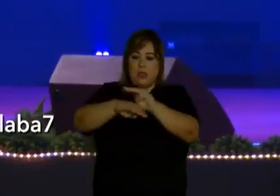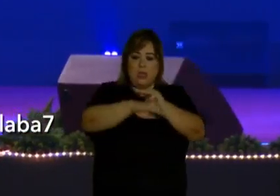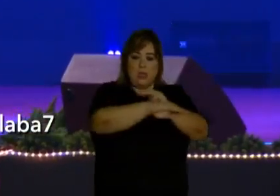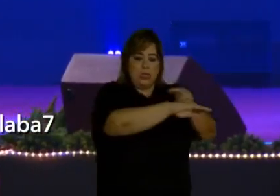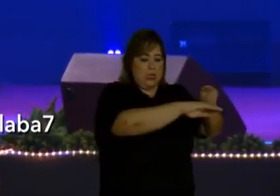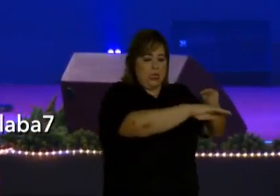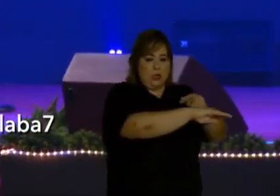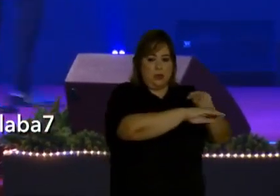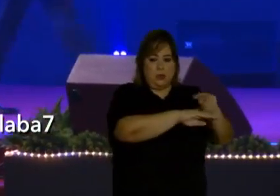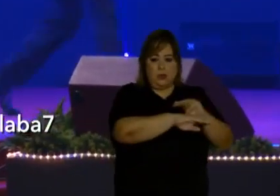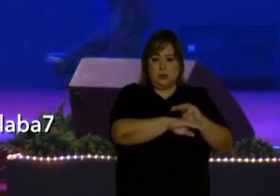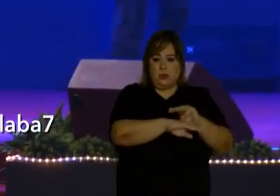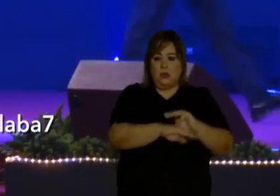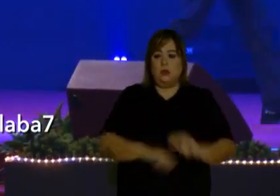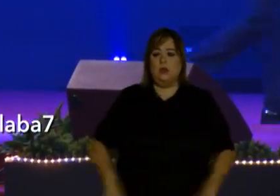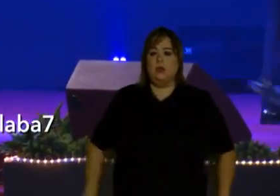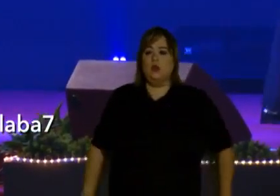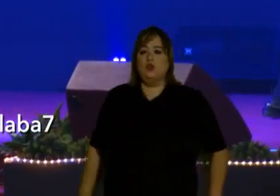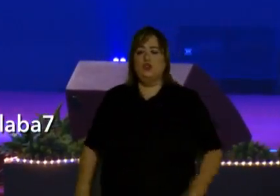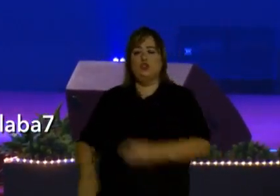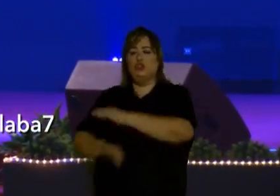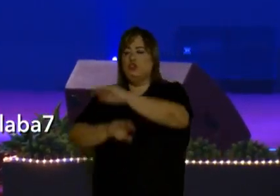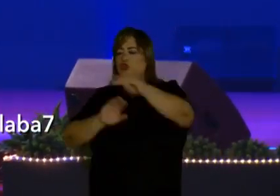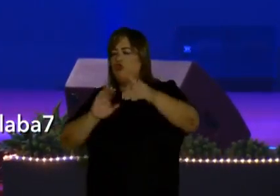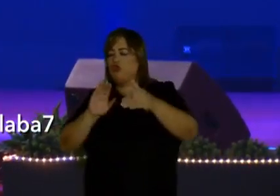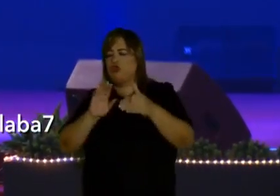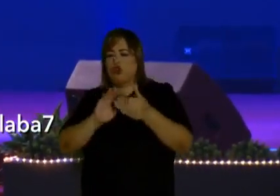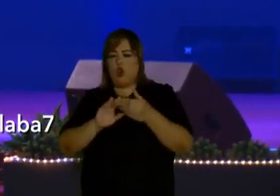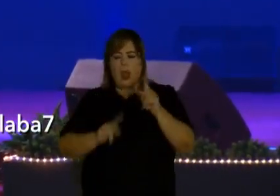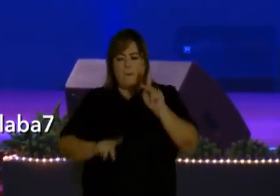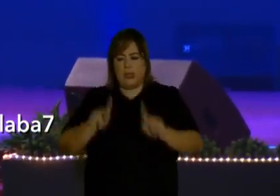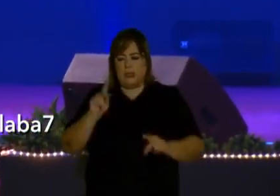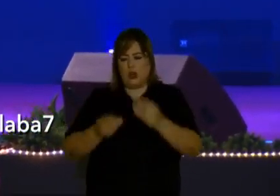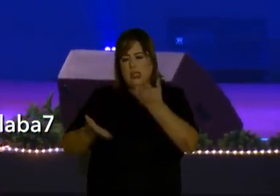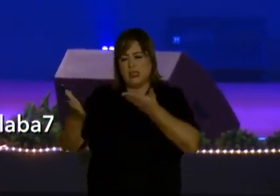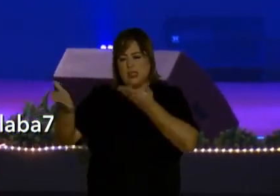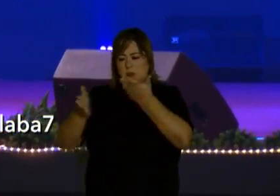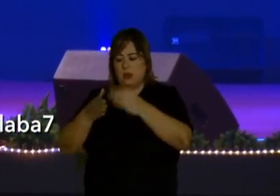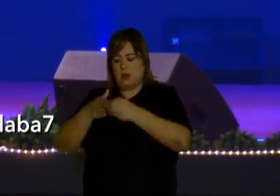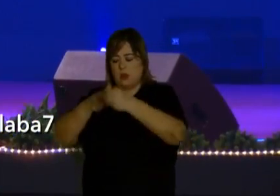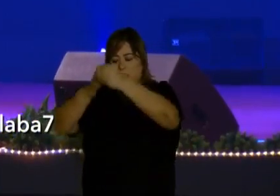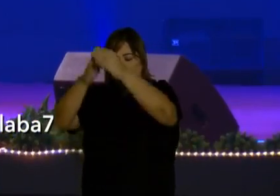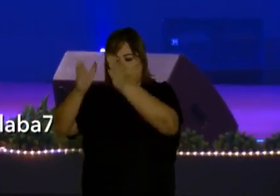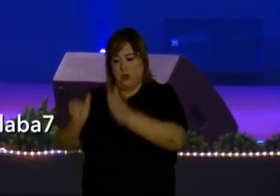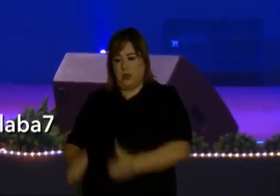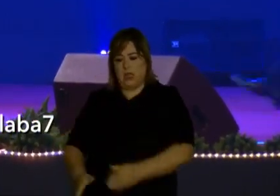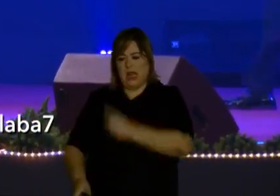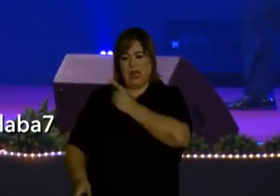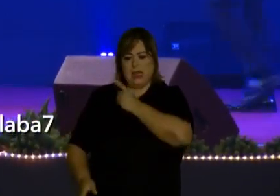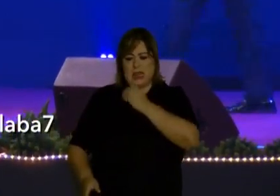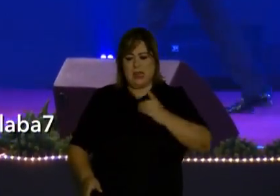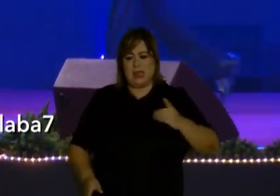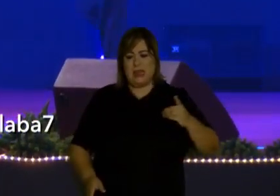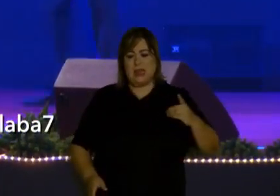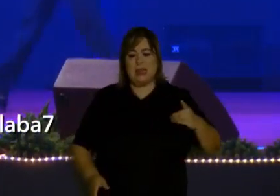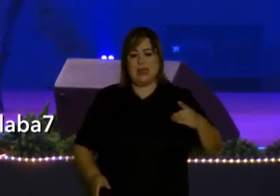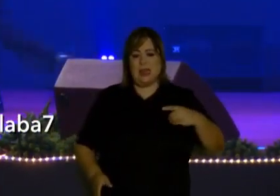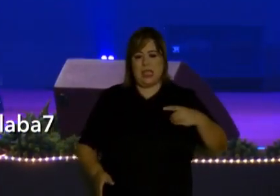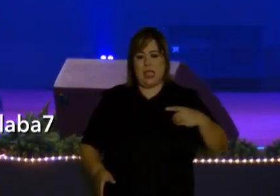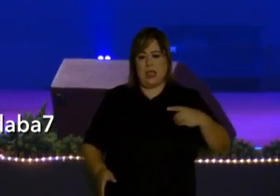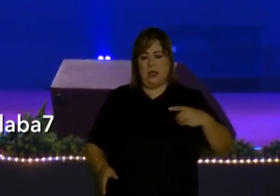el ministerio de protocolo, eso es tremendo, los pastores todos de la casa, los líderes, los diáconos, aquí se está haciendo un trabajo de